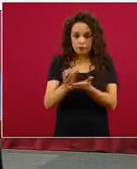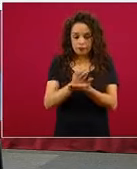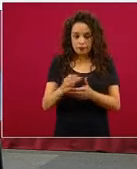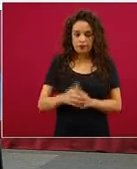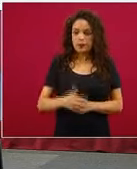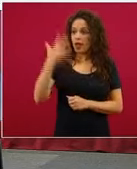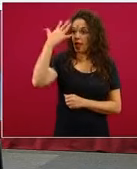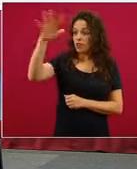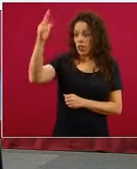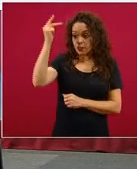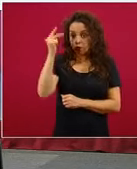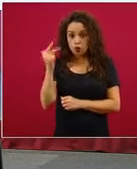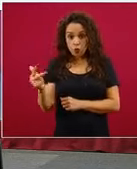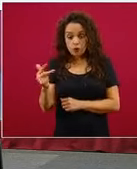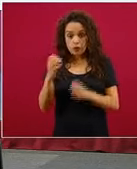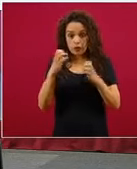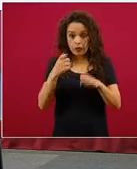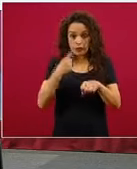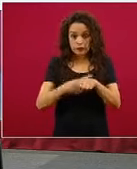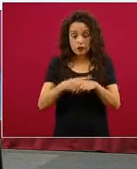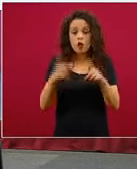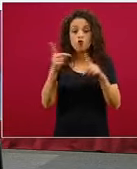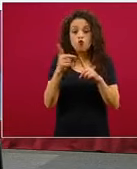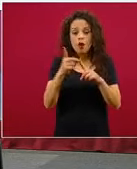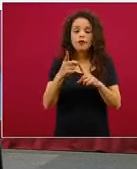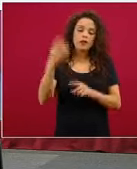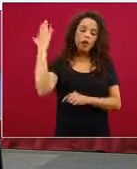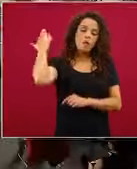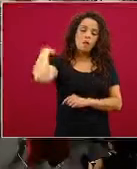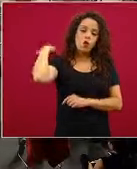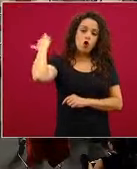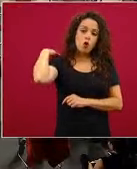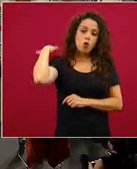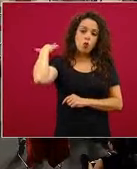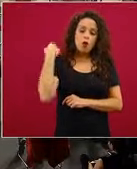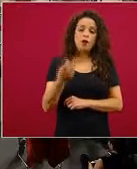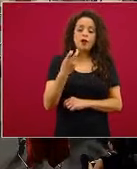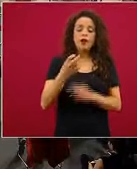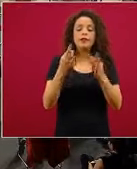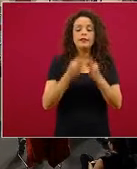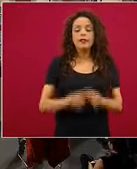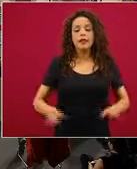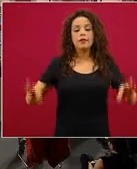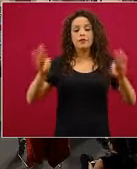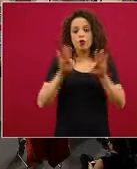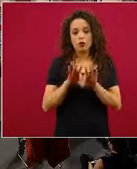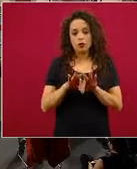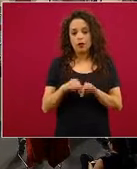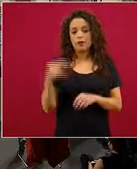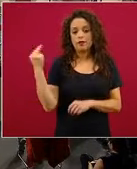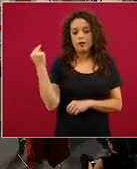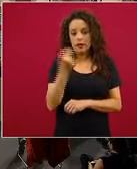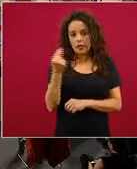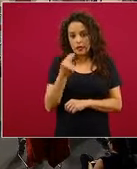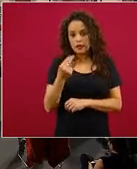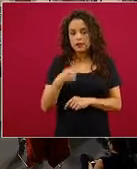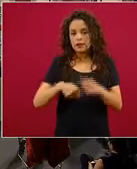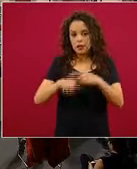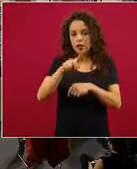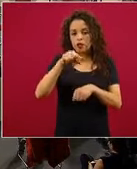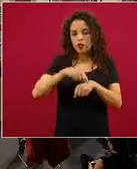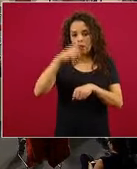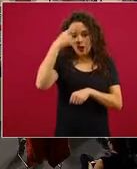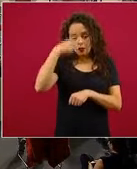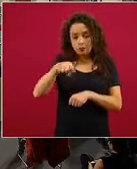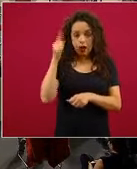tienen tuberculosis la tienen en sus pulmones. Eso es importante. Tenemos que diagnosticarlos y tenemos que tratarlos. Entonces podemos ver que a través